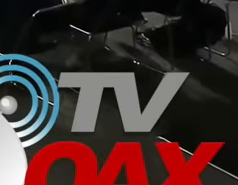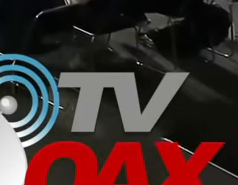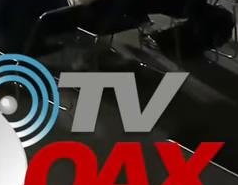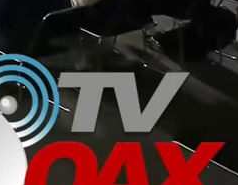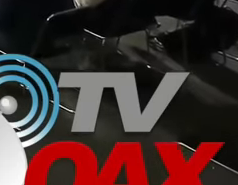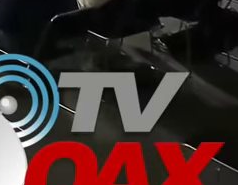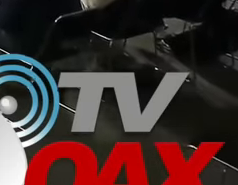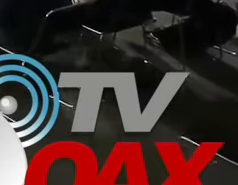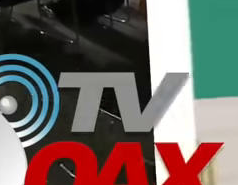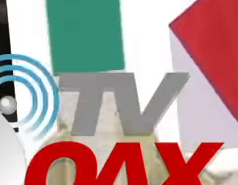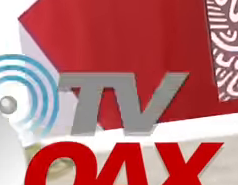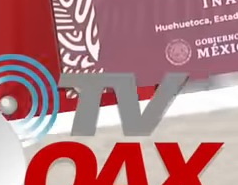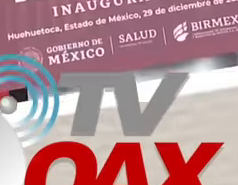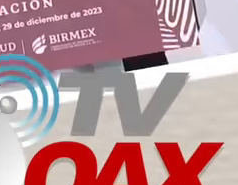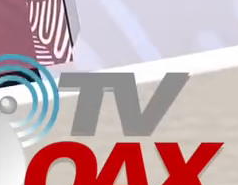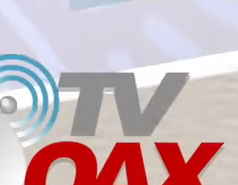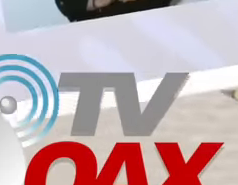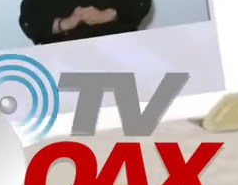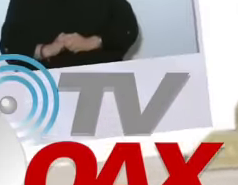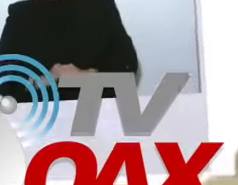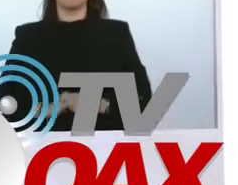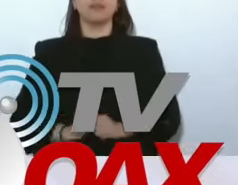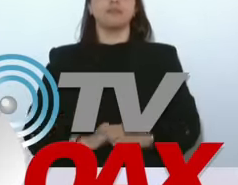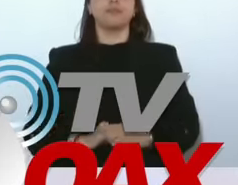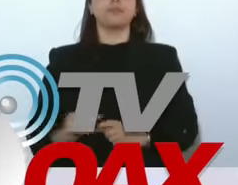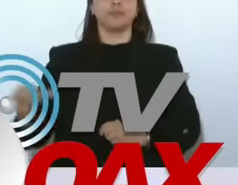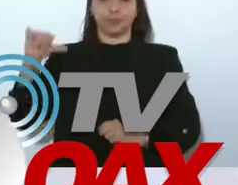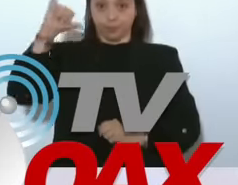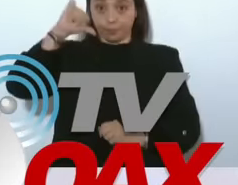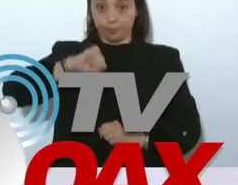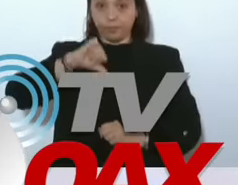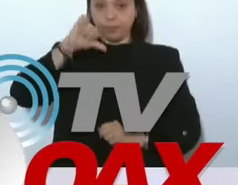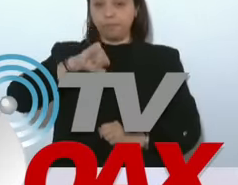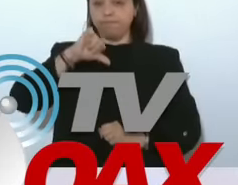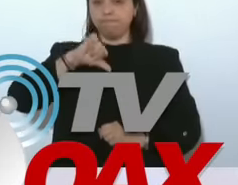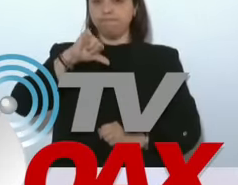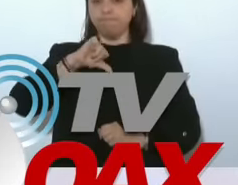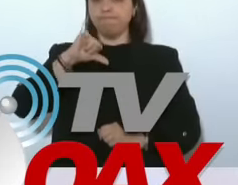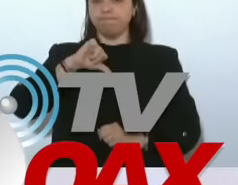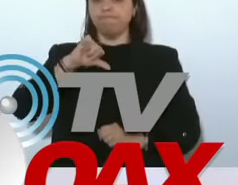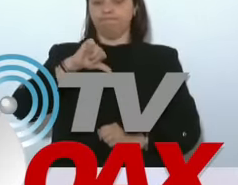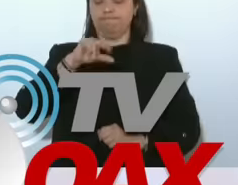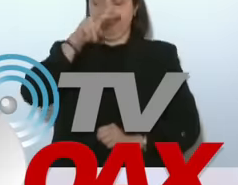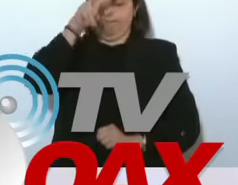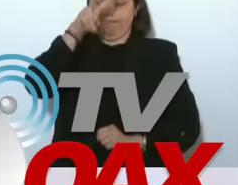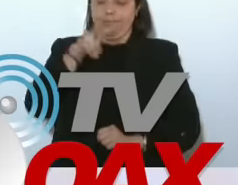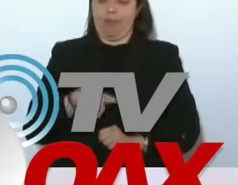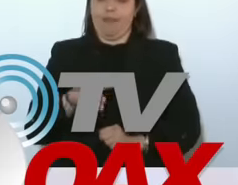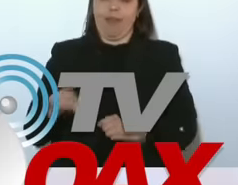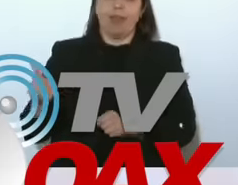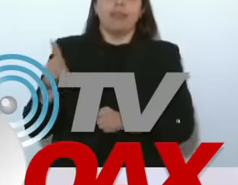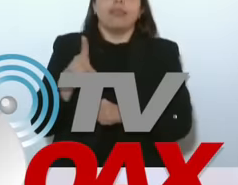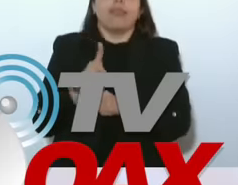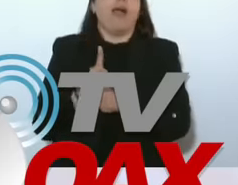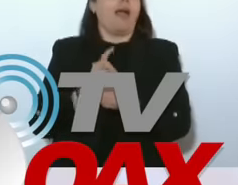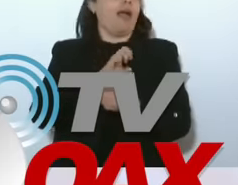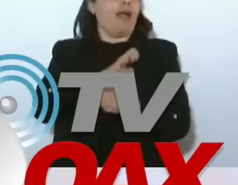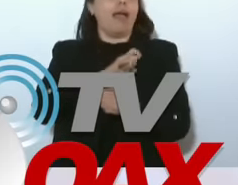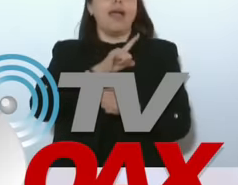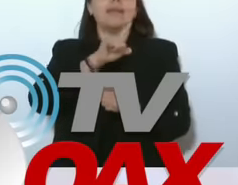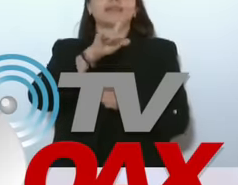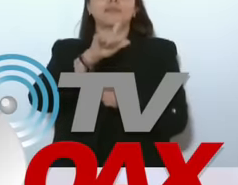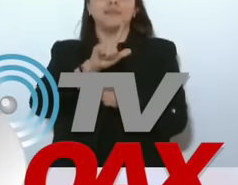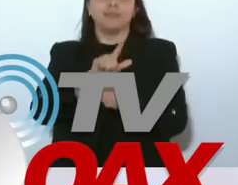Gobierno de México. Es un día muy especial, la